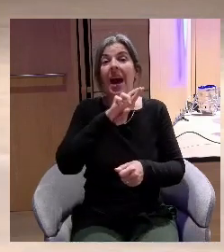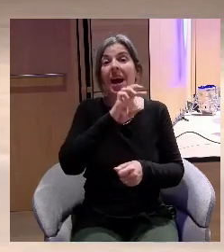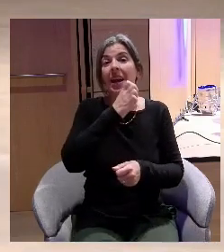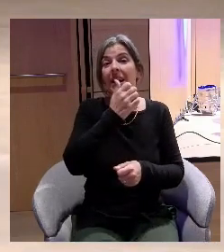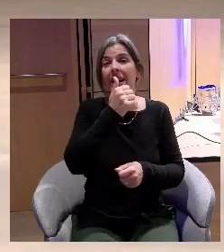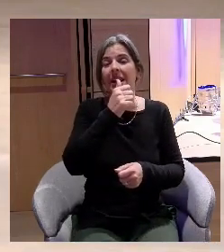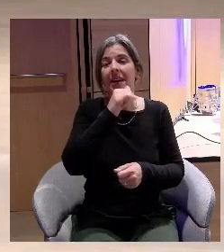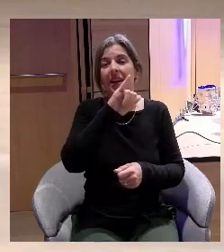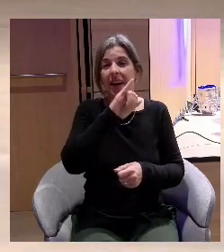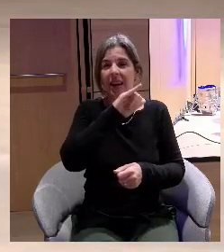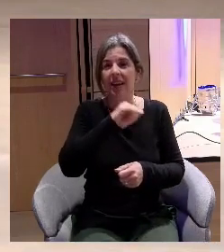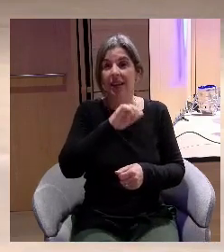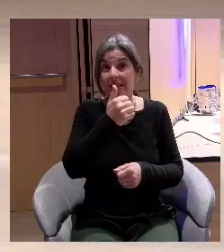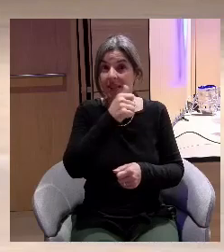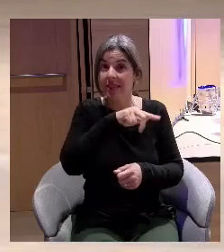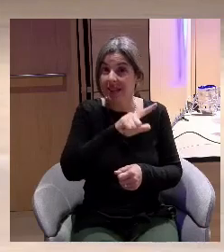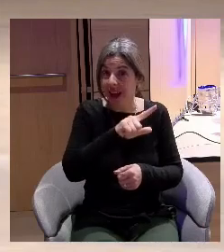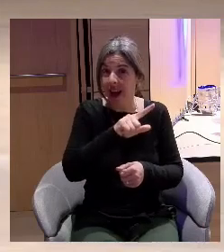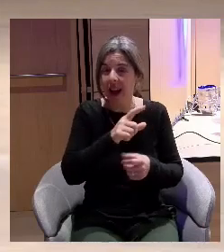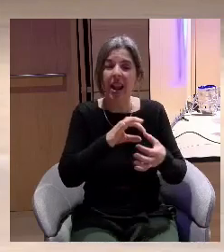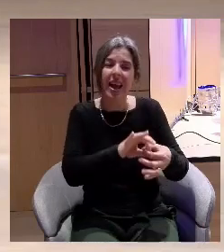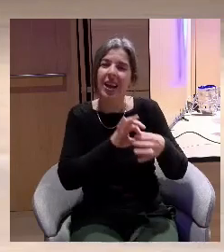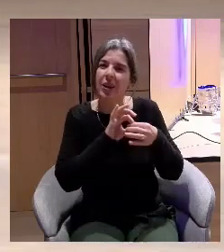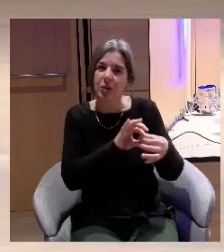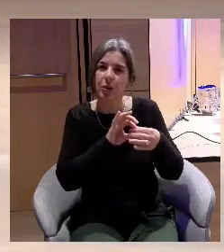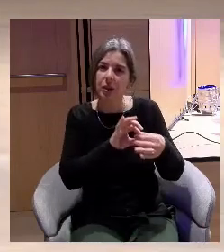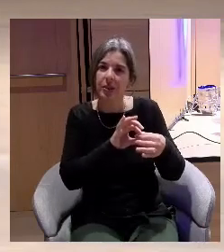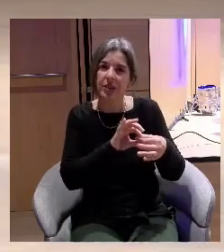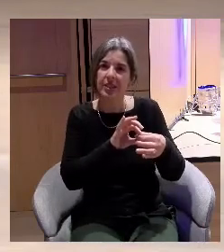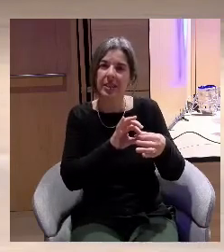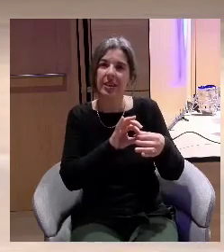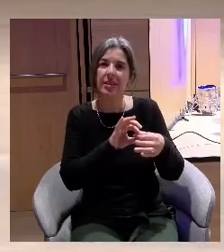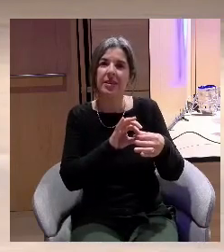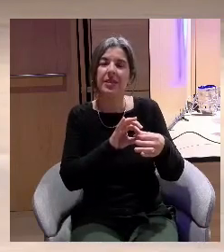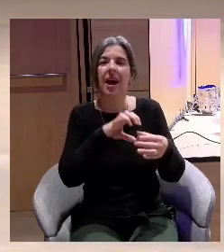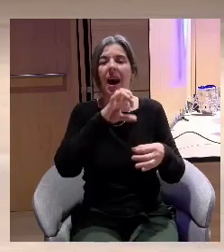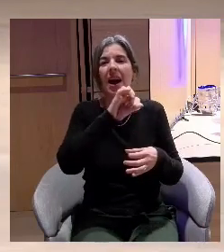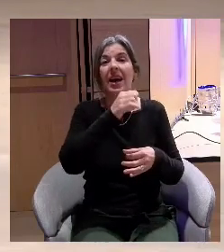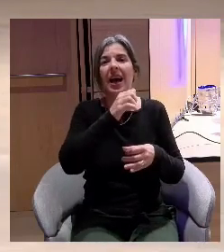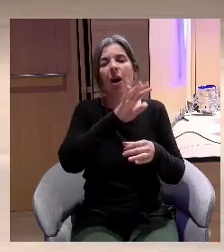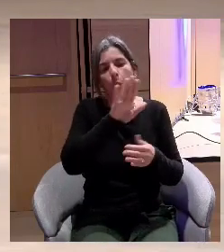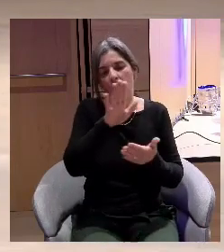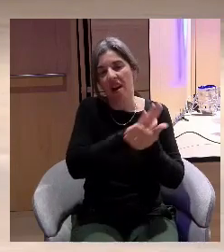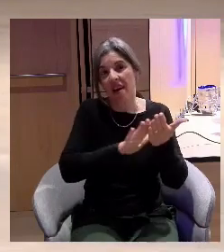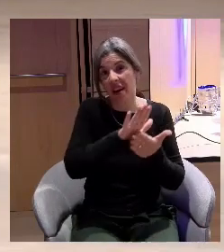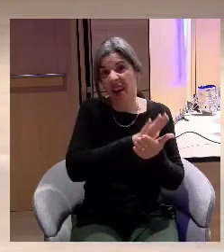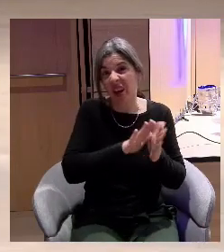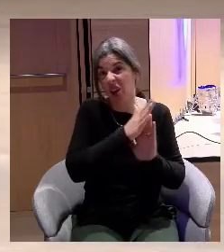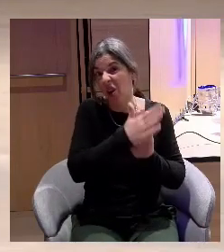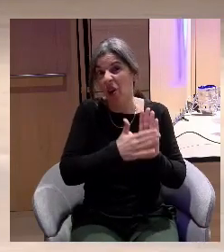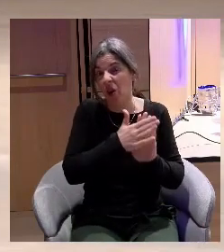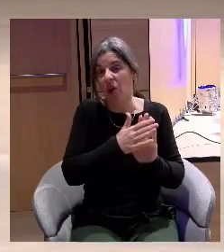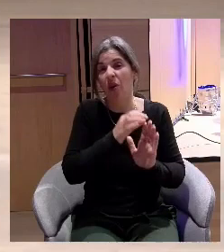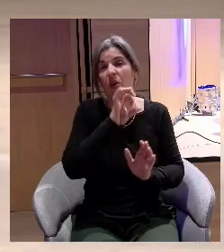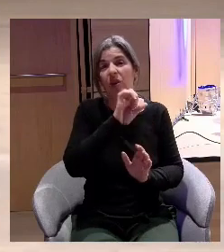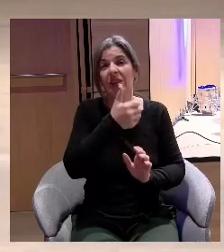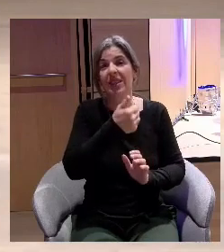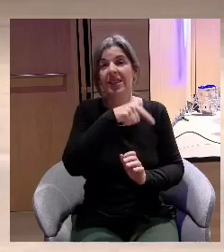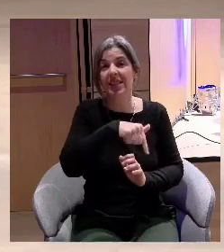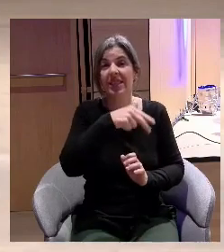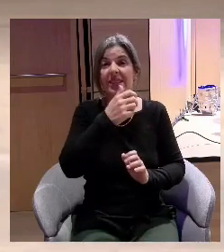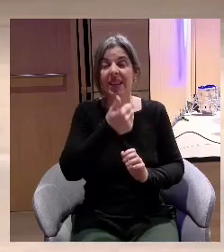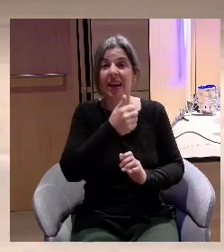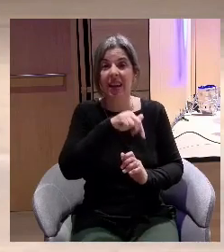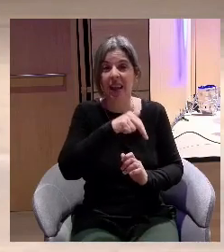y Providencia, ¿sí? El palenquero son territorios, San Basilio de Palenque fue el primer territorio